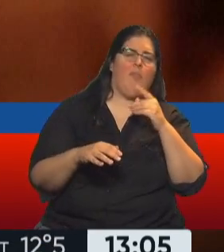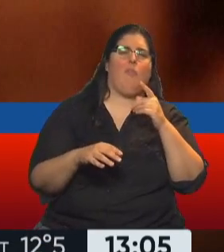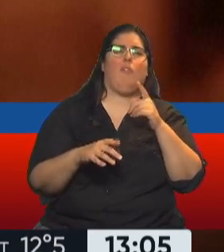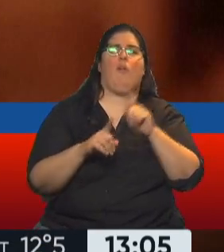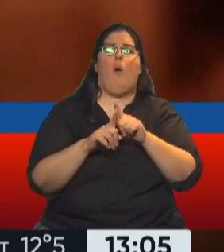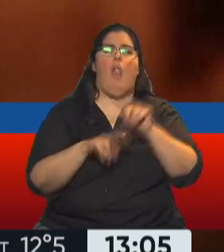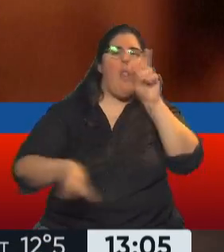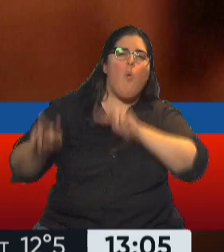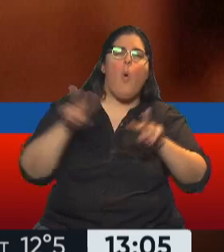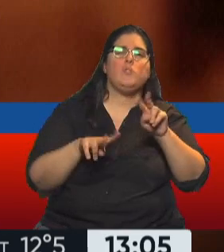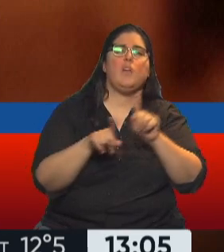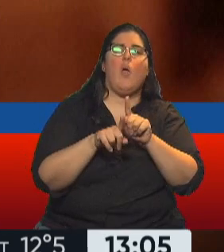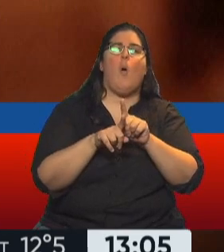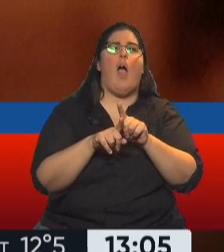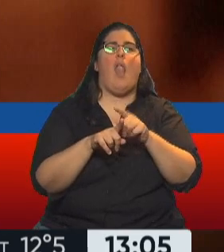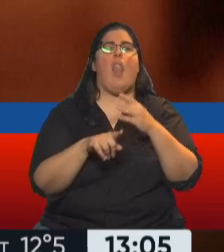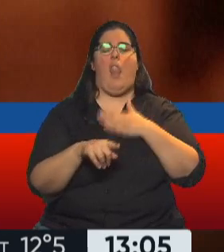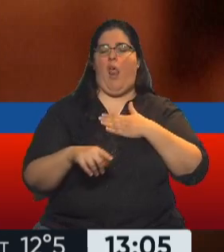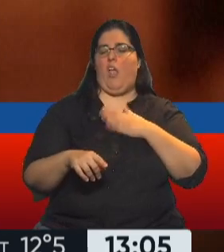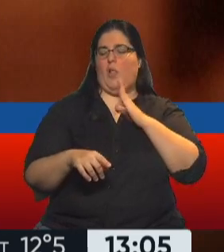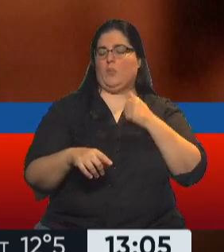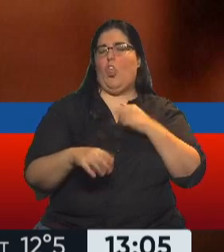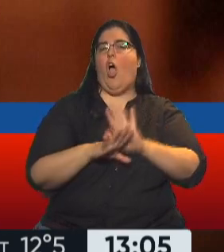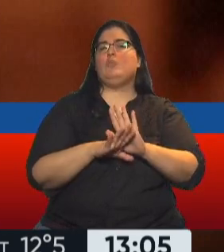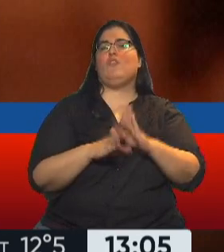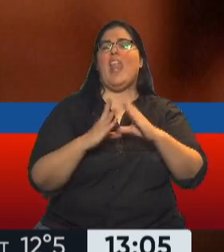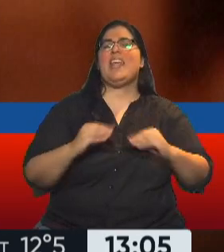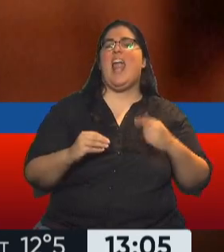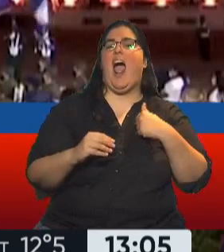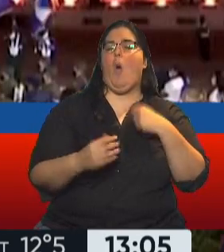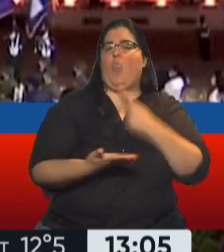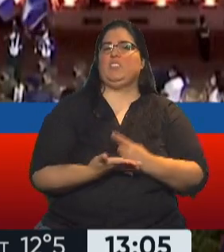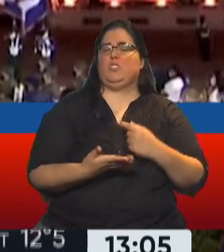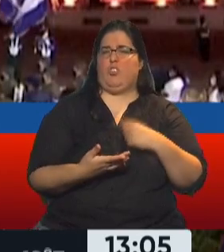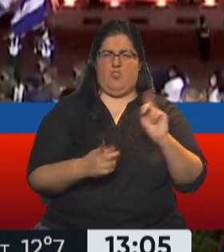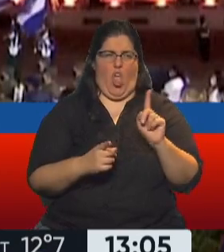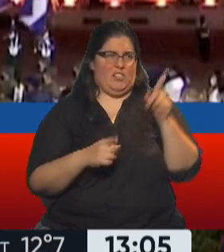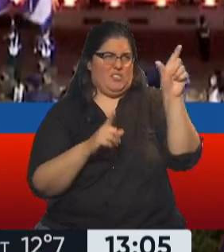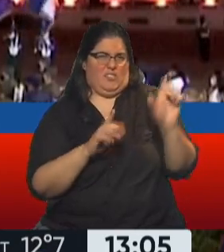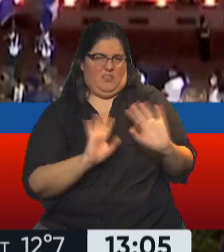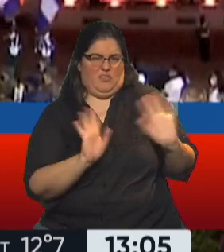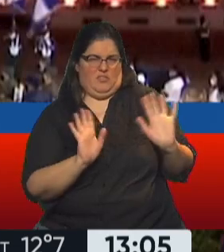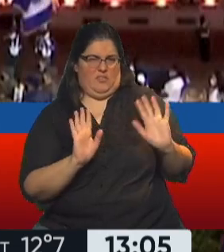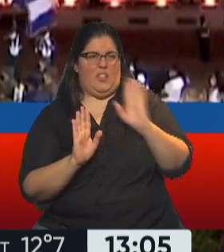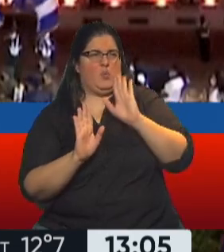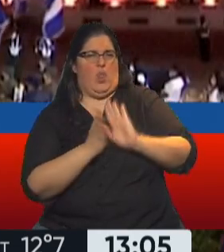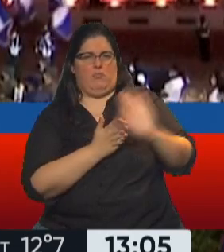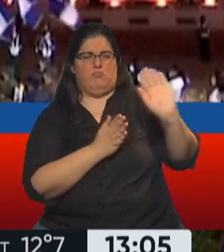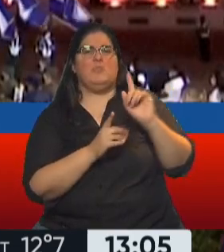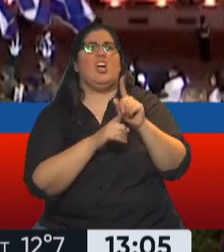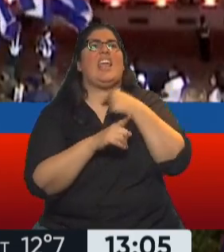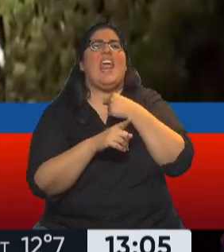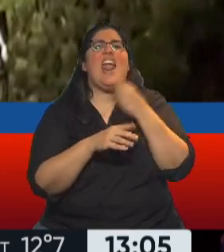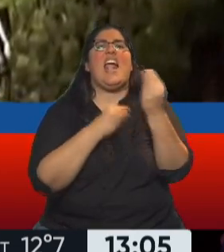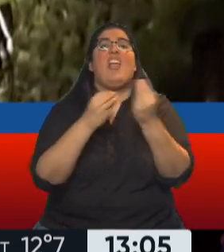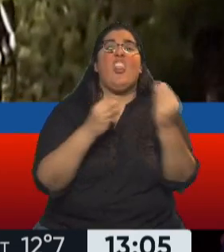candidatos como que él fuera nicaragüense. Él no es nicaragüense. Si quiere vender candidatos, que los vaya a